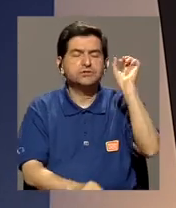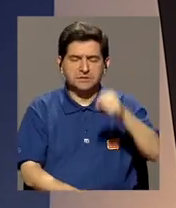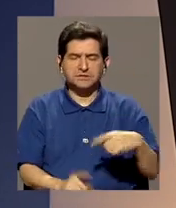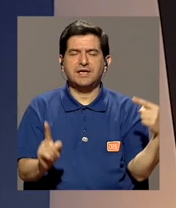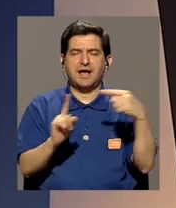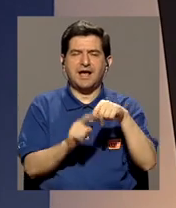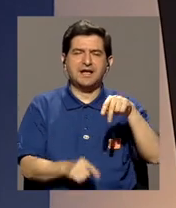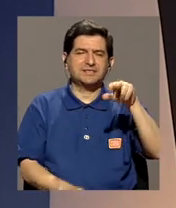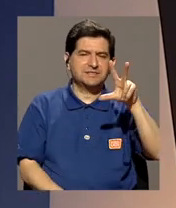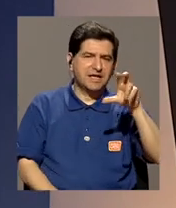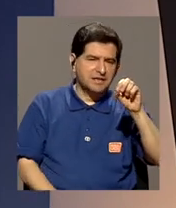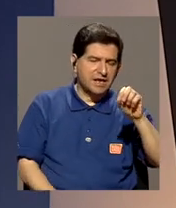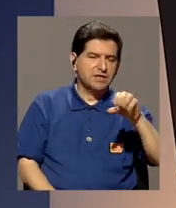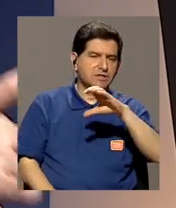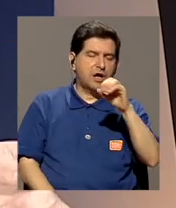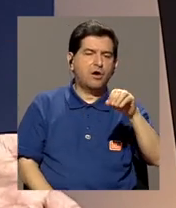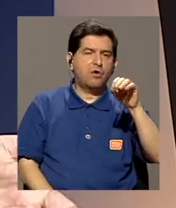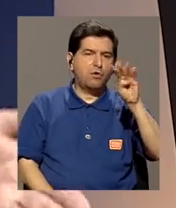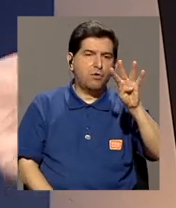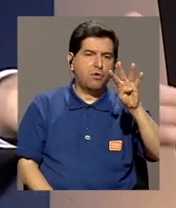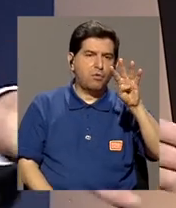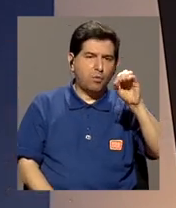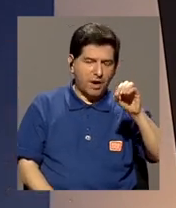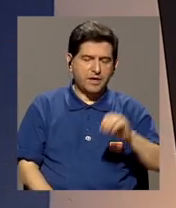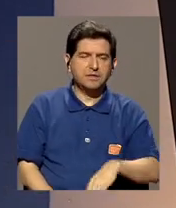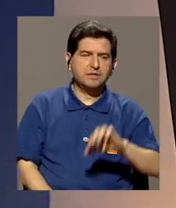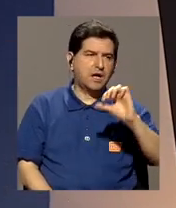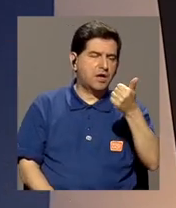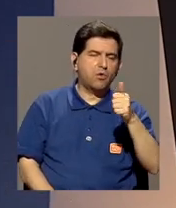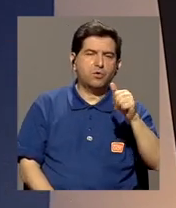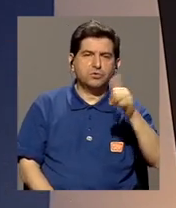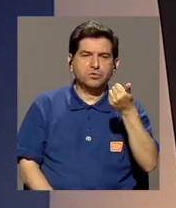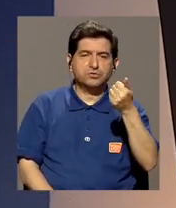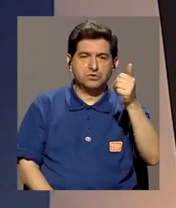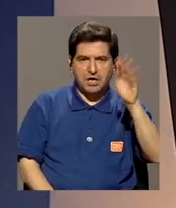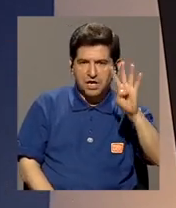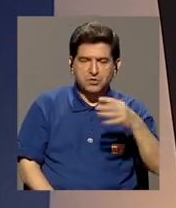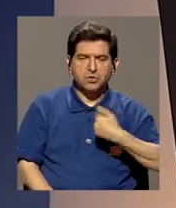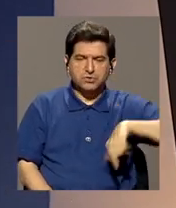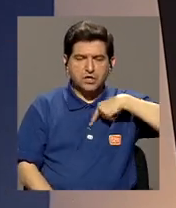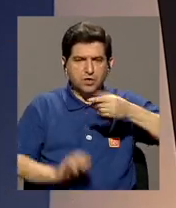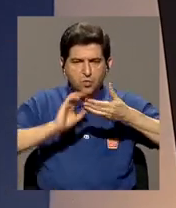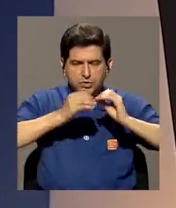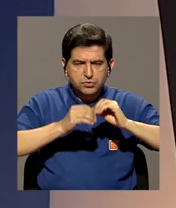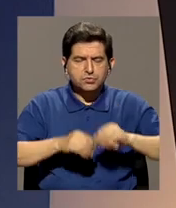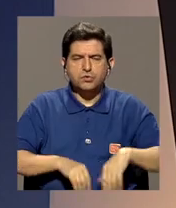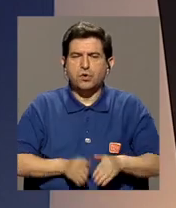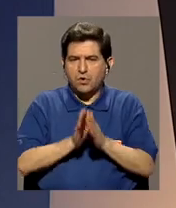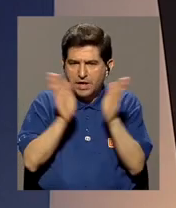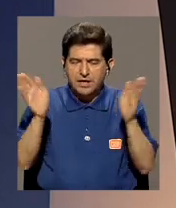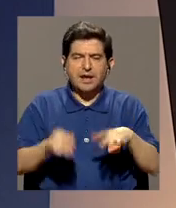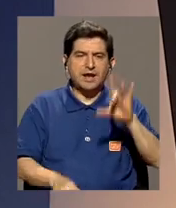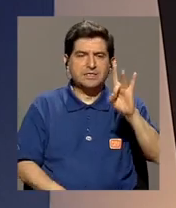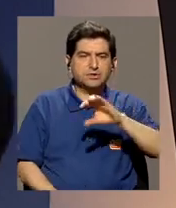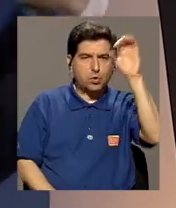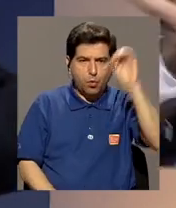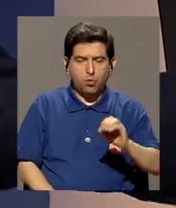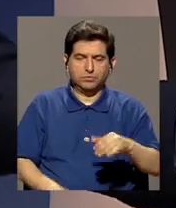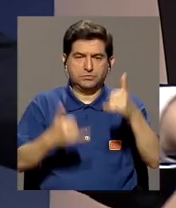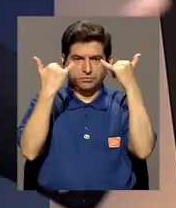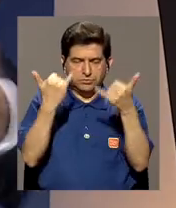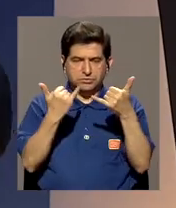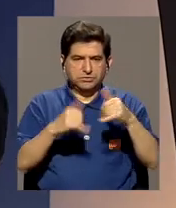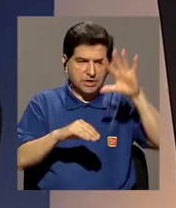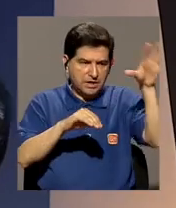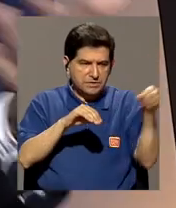llega hasta el 30 40 en algunos el 14 el promedio de los que nosotros encuestamos fue de un 8 por ciento entonces ya cuando